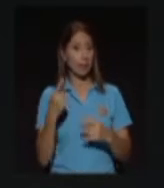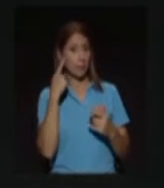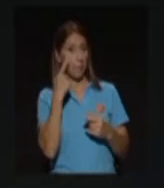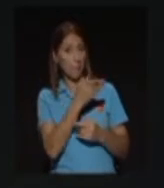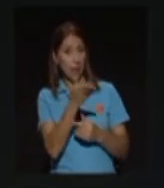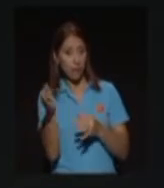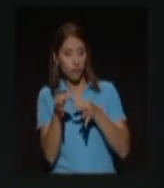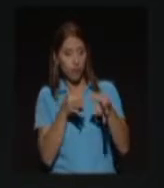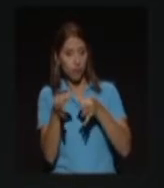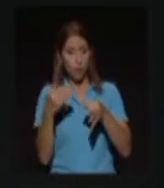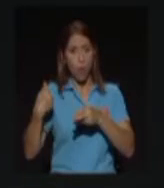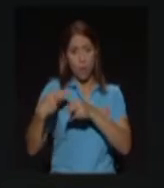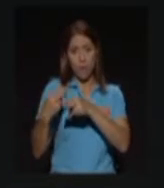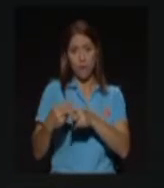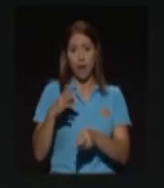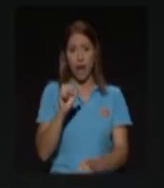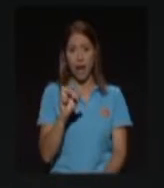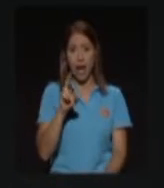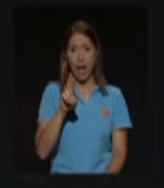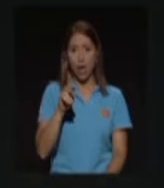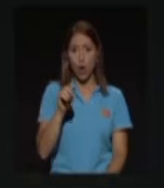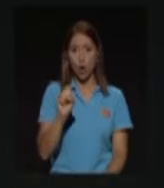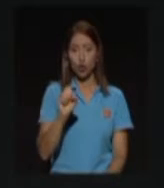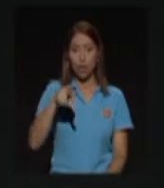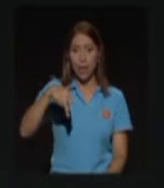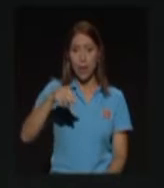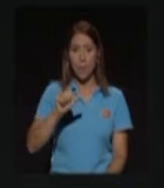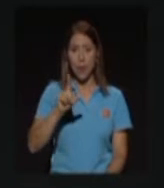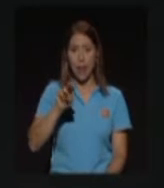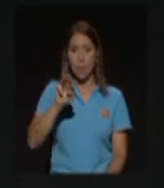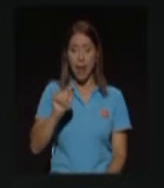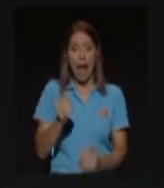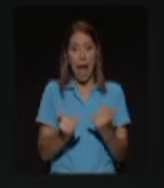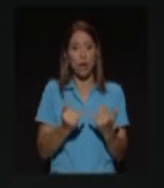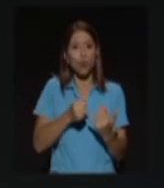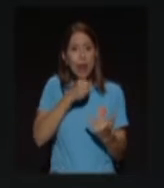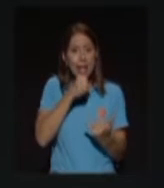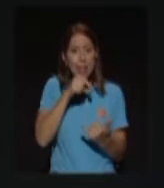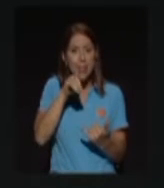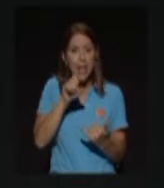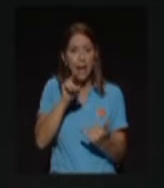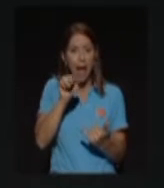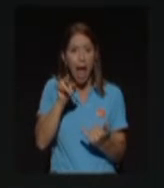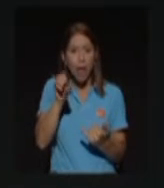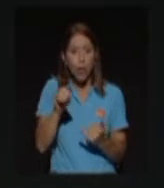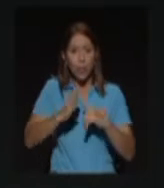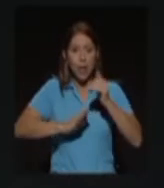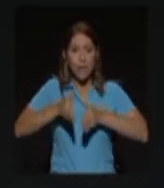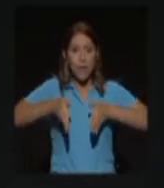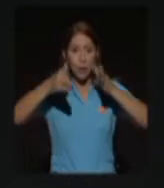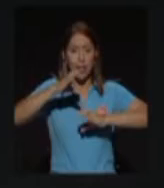Palma es el actual decano de la Facultad de Ciencias Económicas y